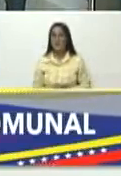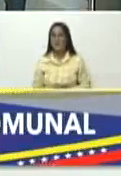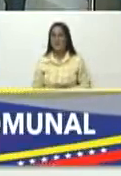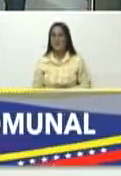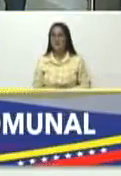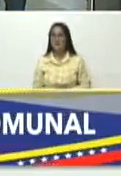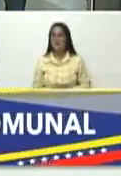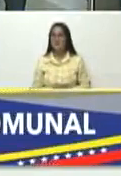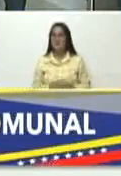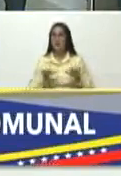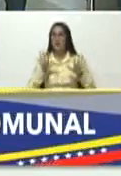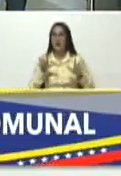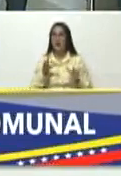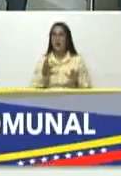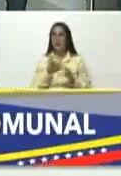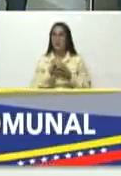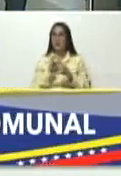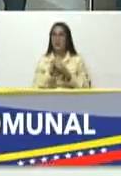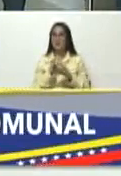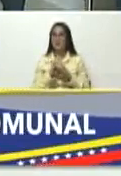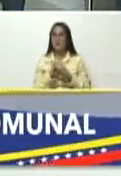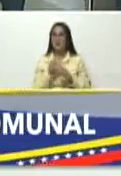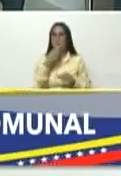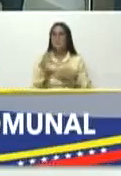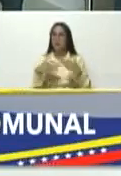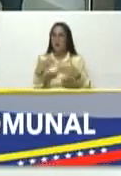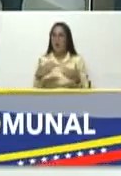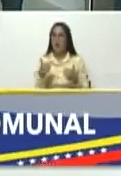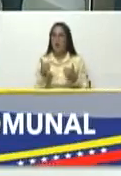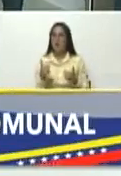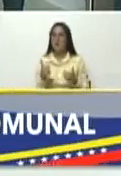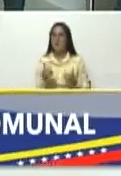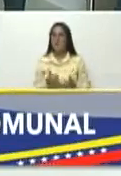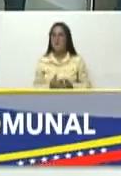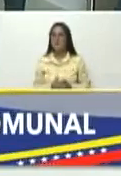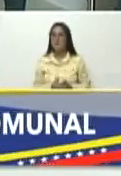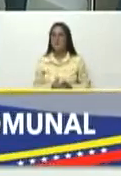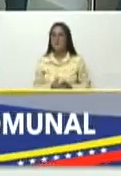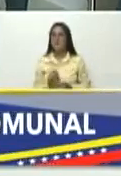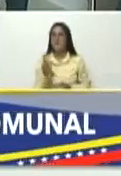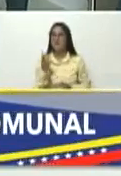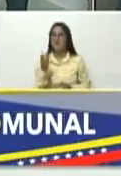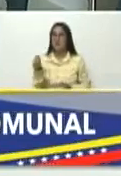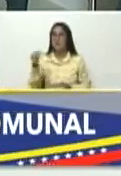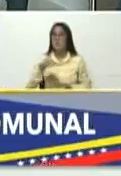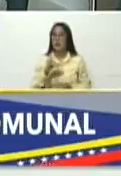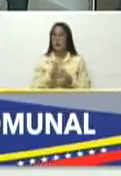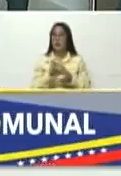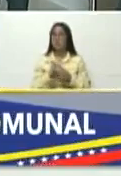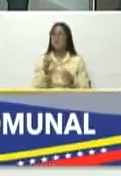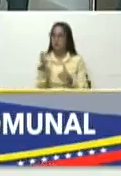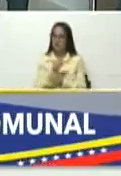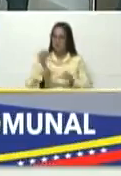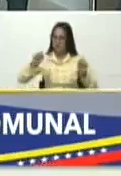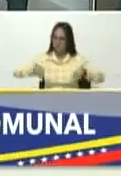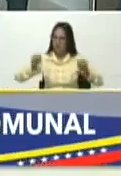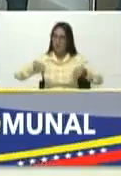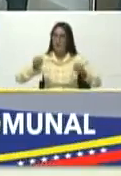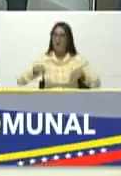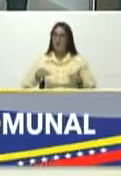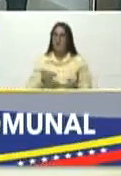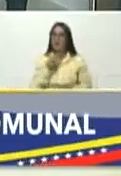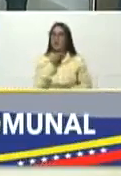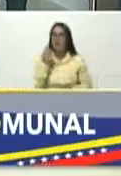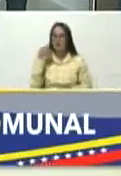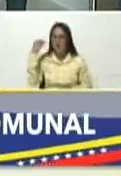Yo creo que con 10 autobuses ustedes mejoran bastante. Y si hace falta más autobuses, los conseguimos. Ah, Numa,